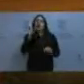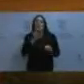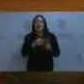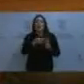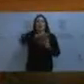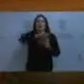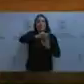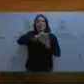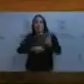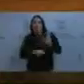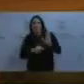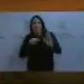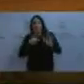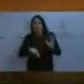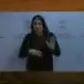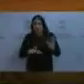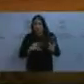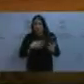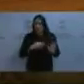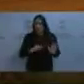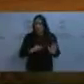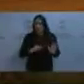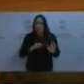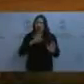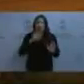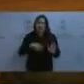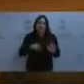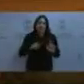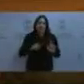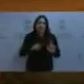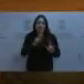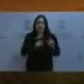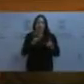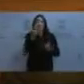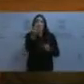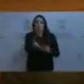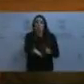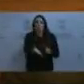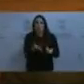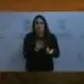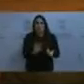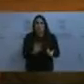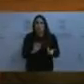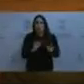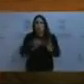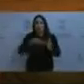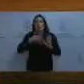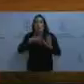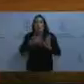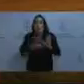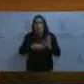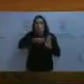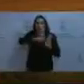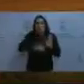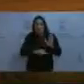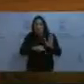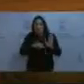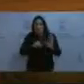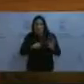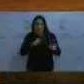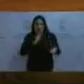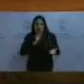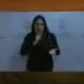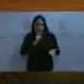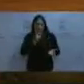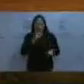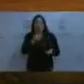no. O sea, no quién, sino cuántas personas, en qué lugar se encontraba y si adelantaba o no. También se